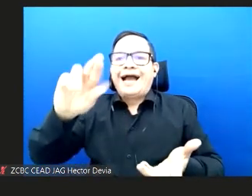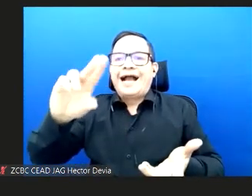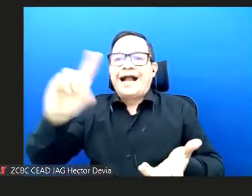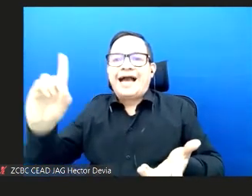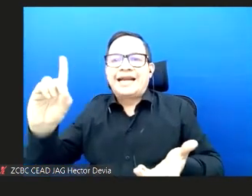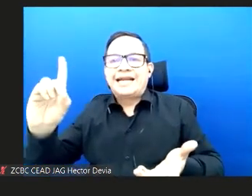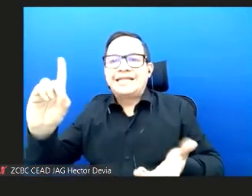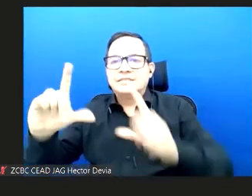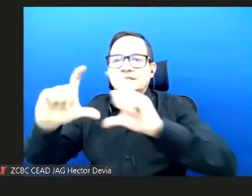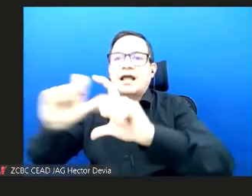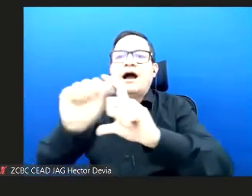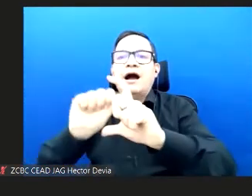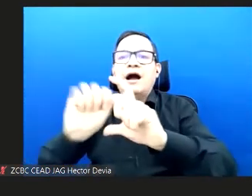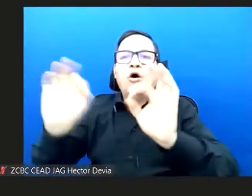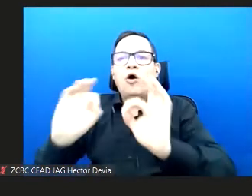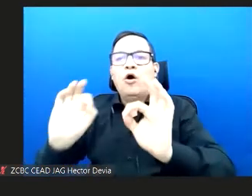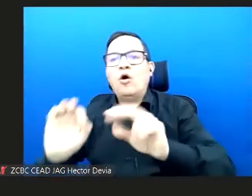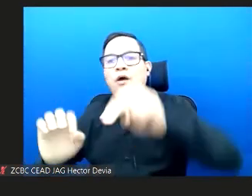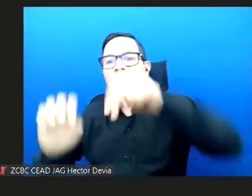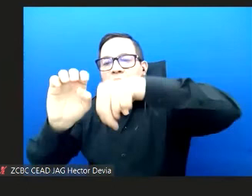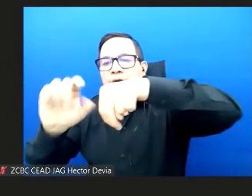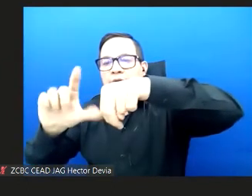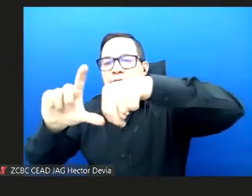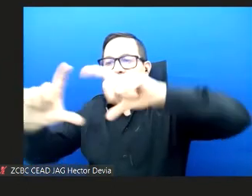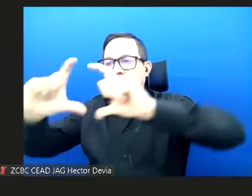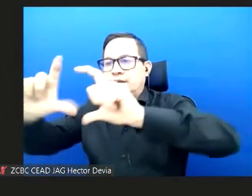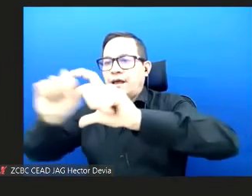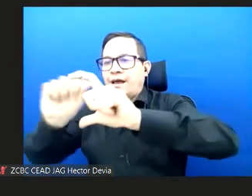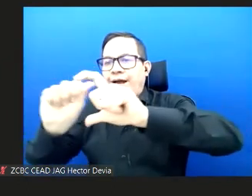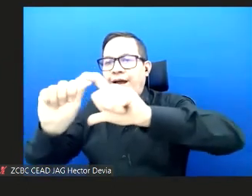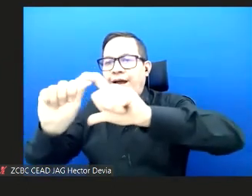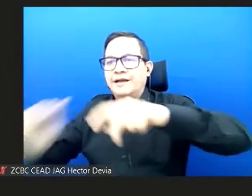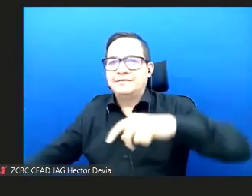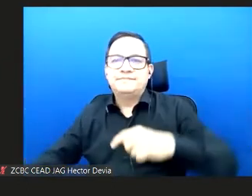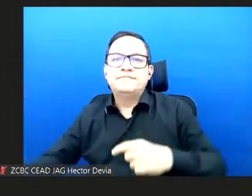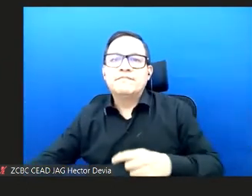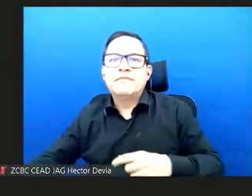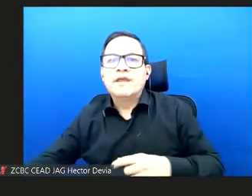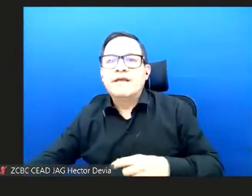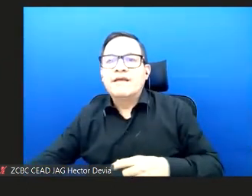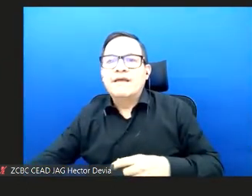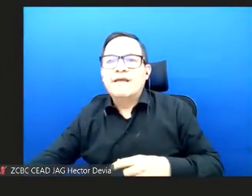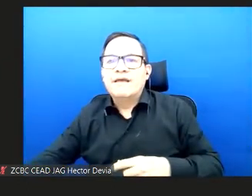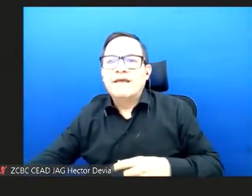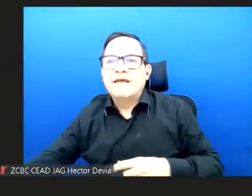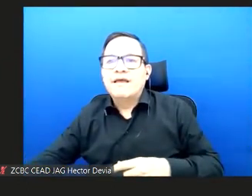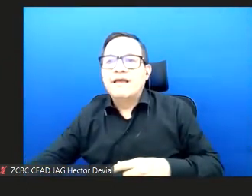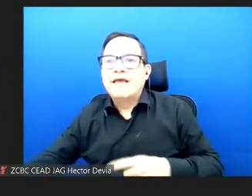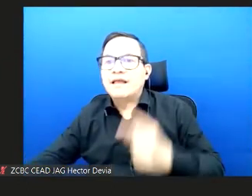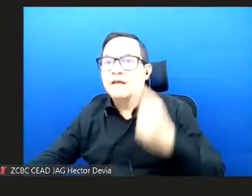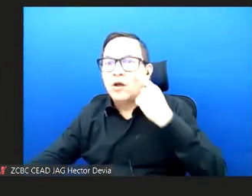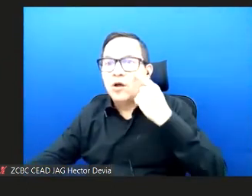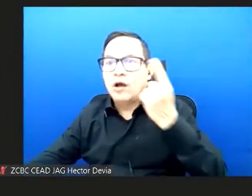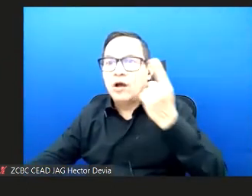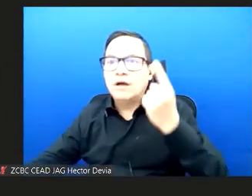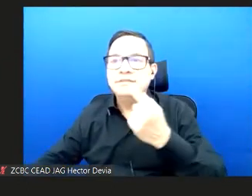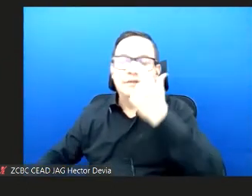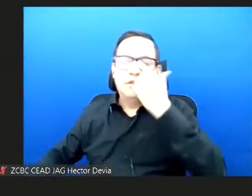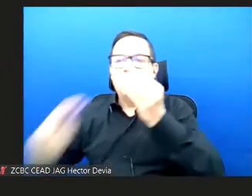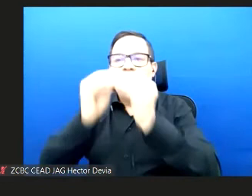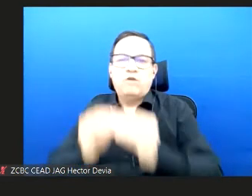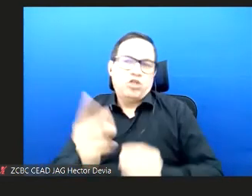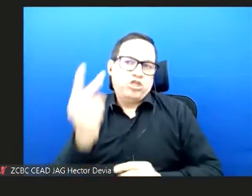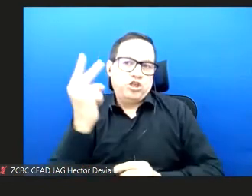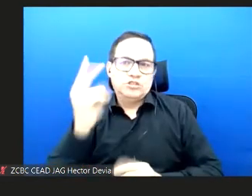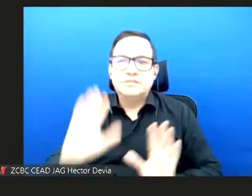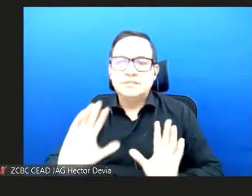letra A con entre paréntesis. ¿Sí? Básicamente, esas son como las dos expresiones.